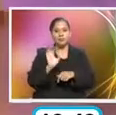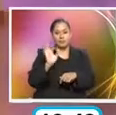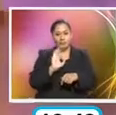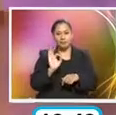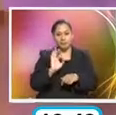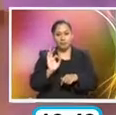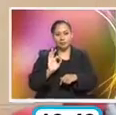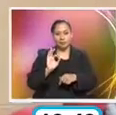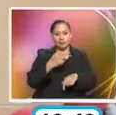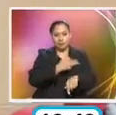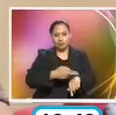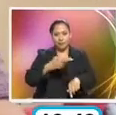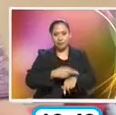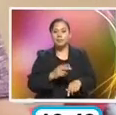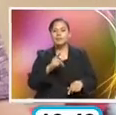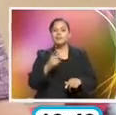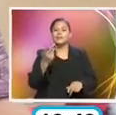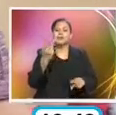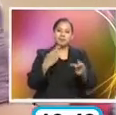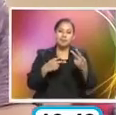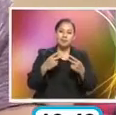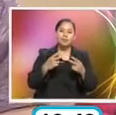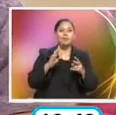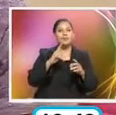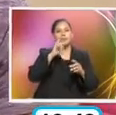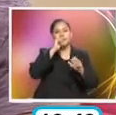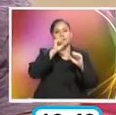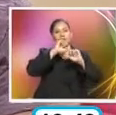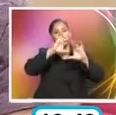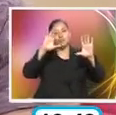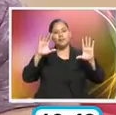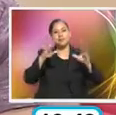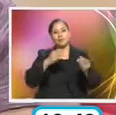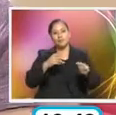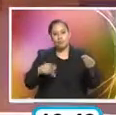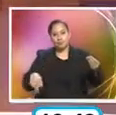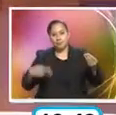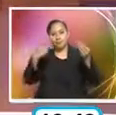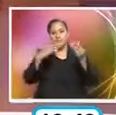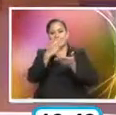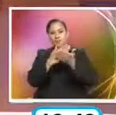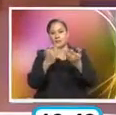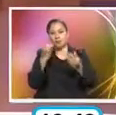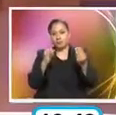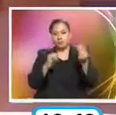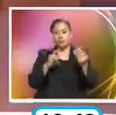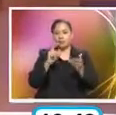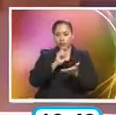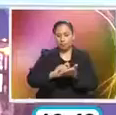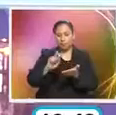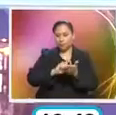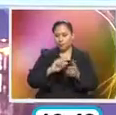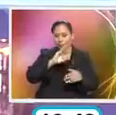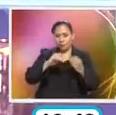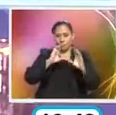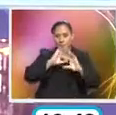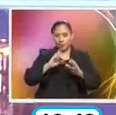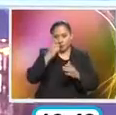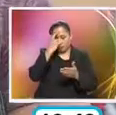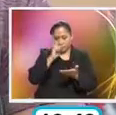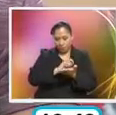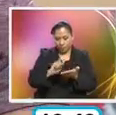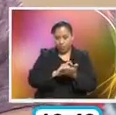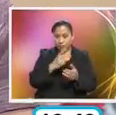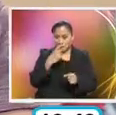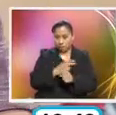seguramente y que vendrá, pues no sé, como a ver la luz por ahí de mediados de junio. ¿Compositor, autor de todas las canciones del segundo disco?